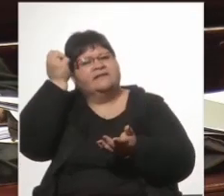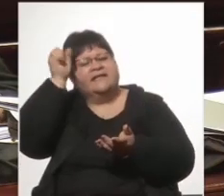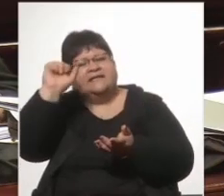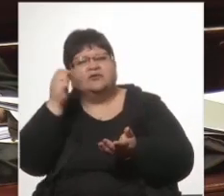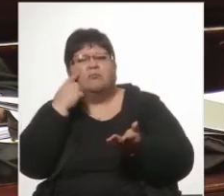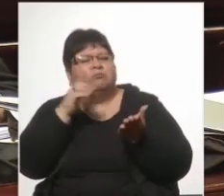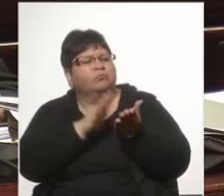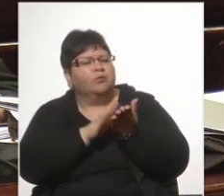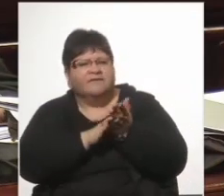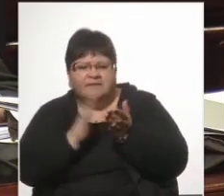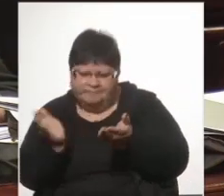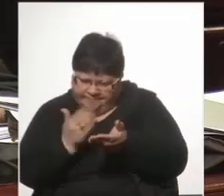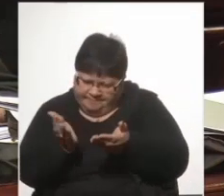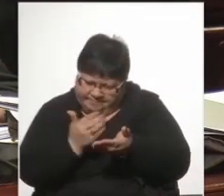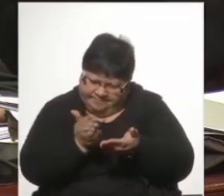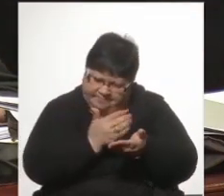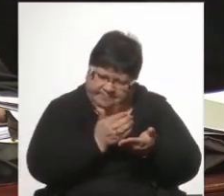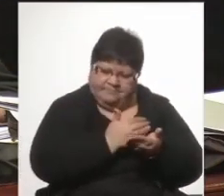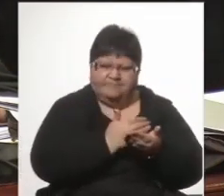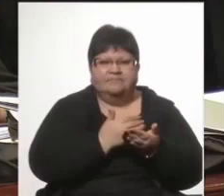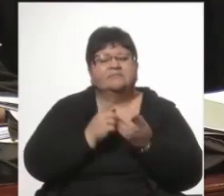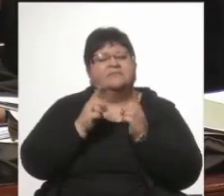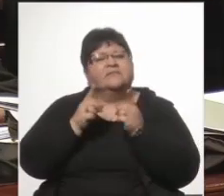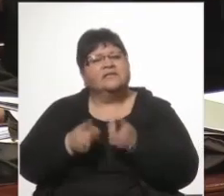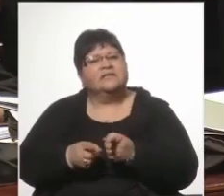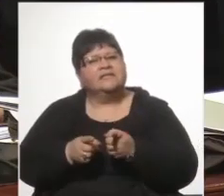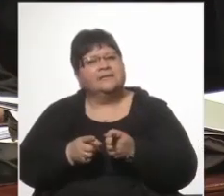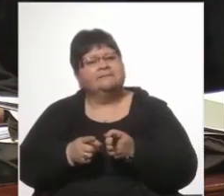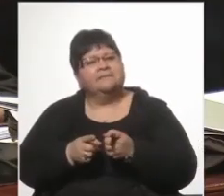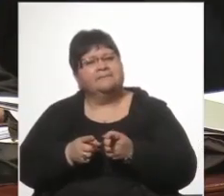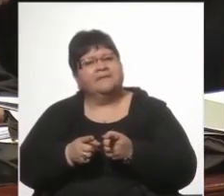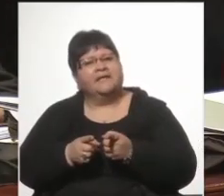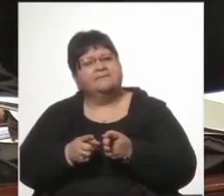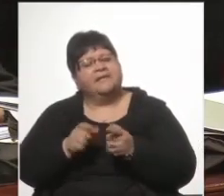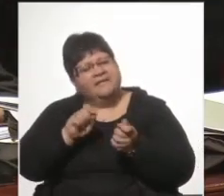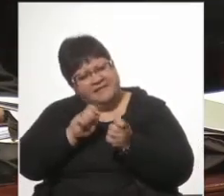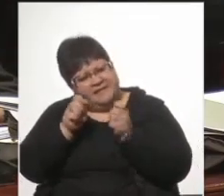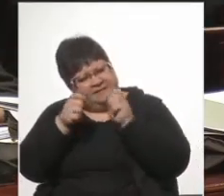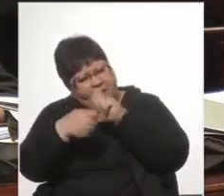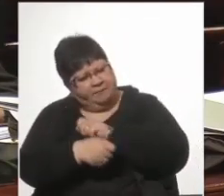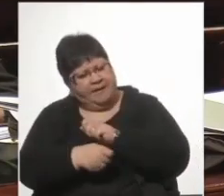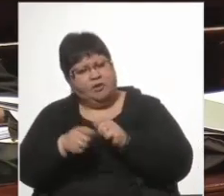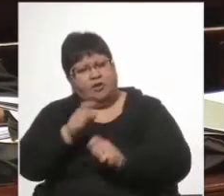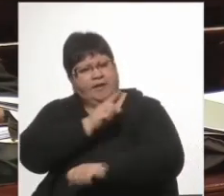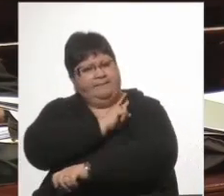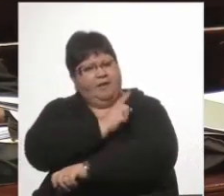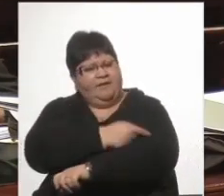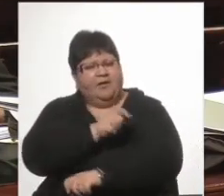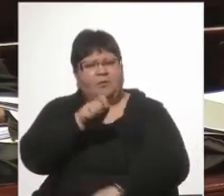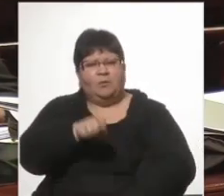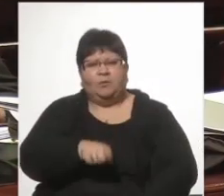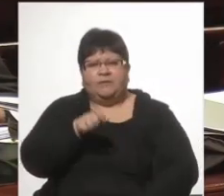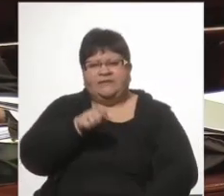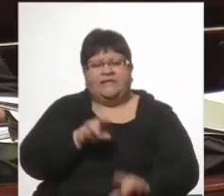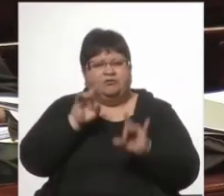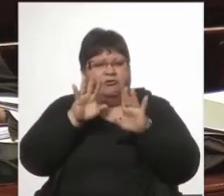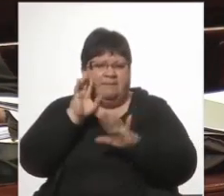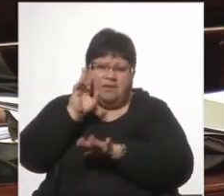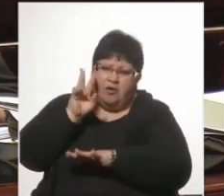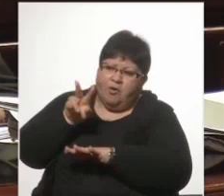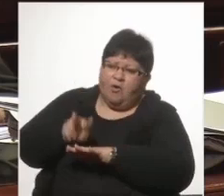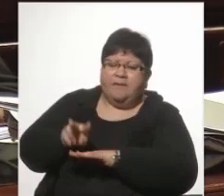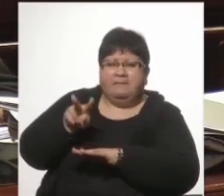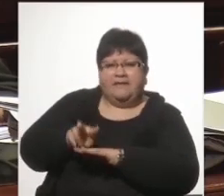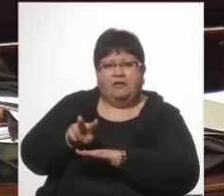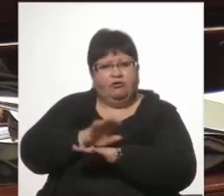quitándole a la justicia toda iniciativa en materia penal y transformando al Poder Judicial casi en un espectador del proceso. Se vienen